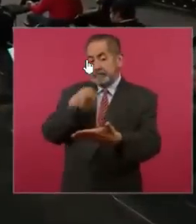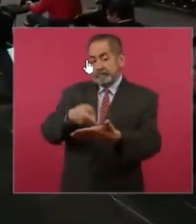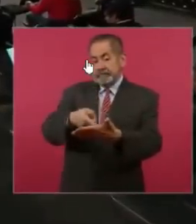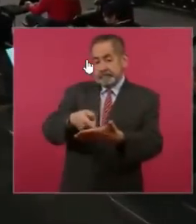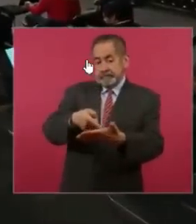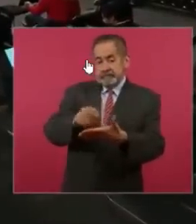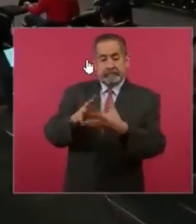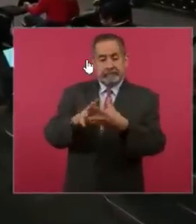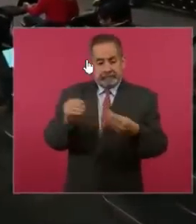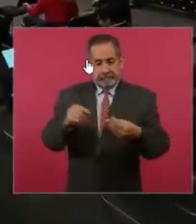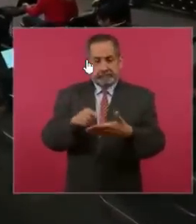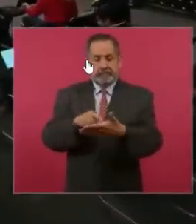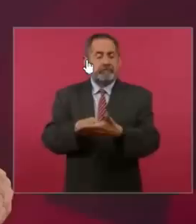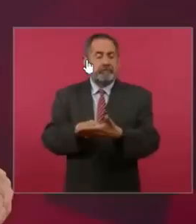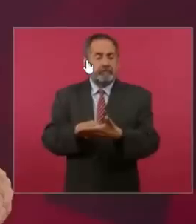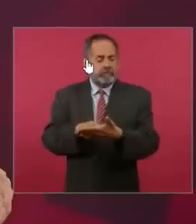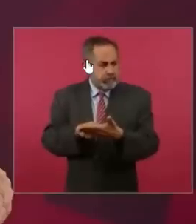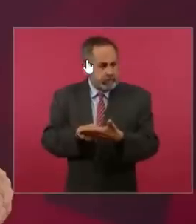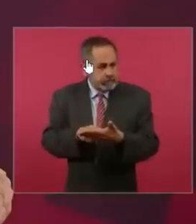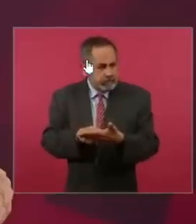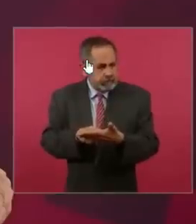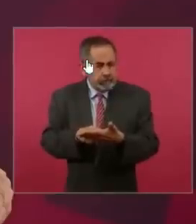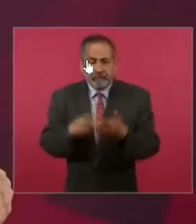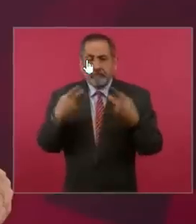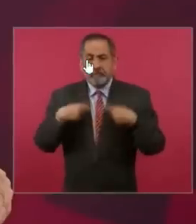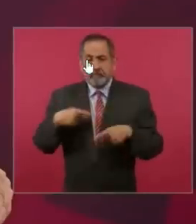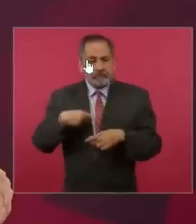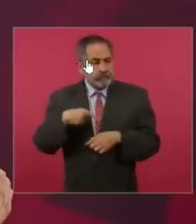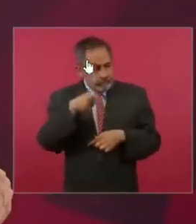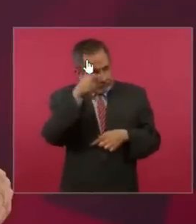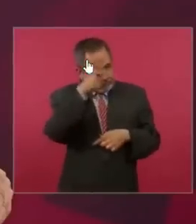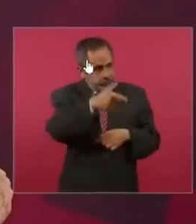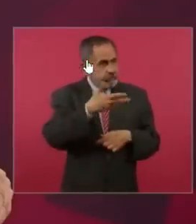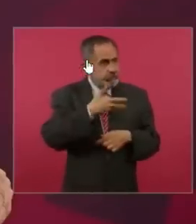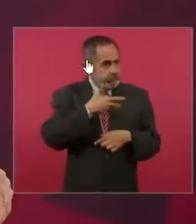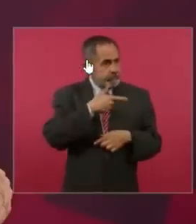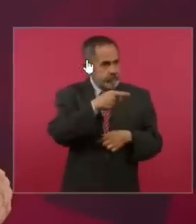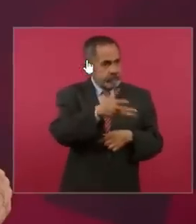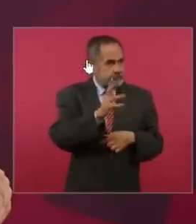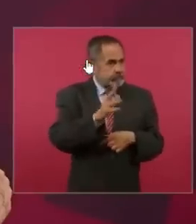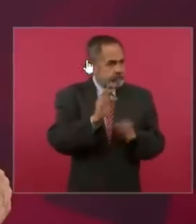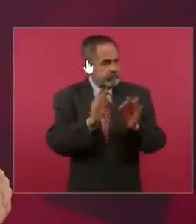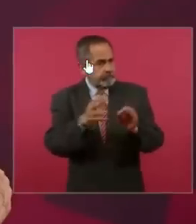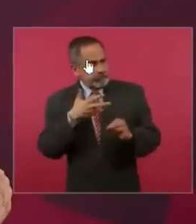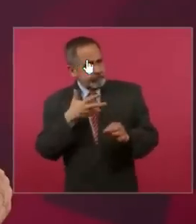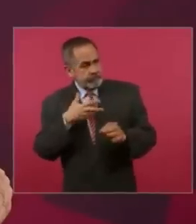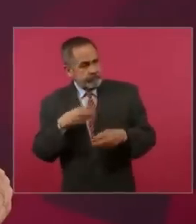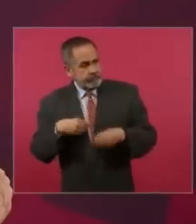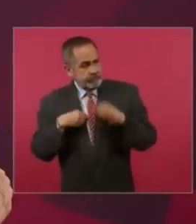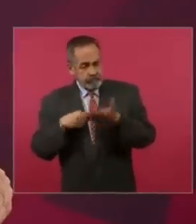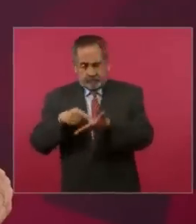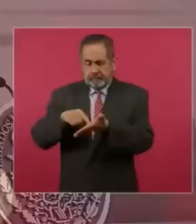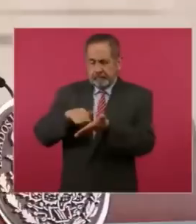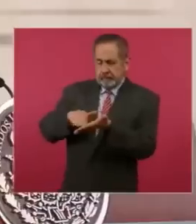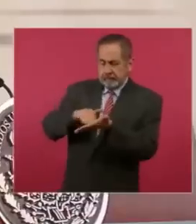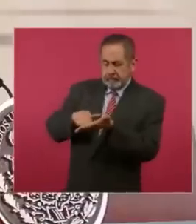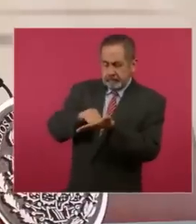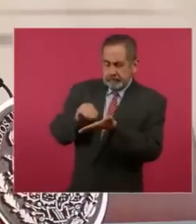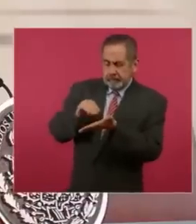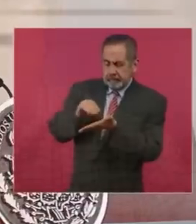y se encuentra la persona, pero no se actualiza.